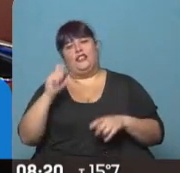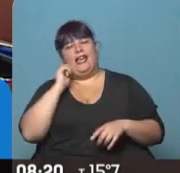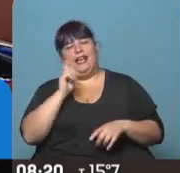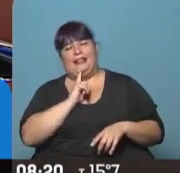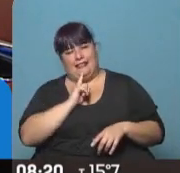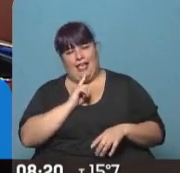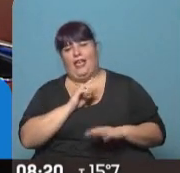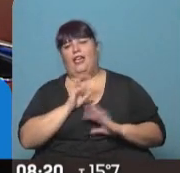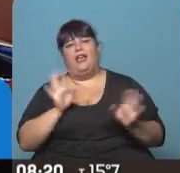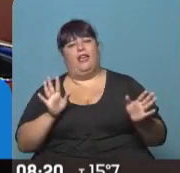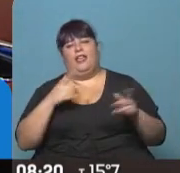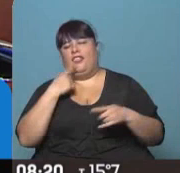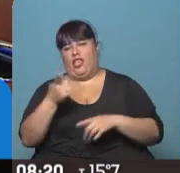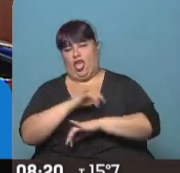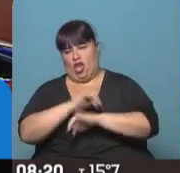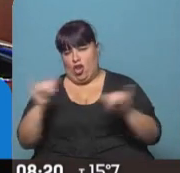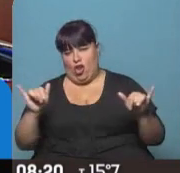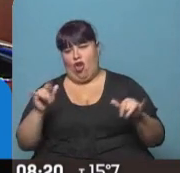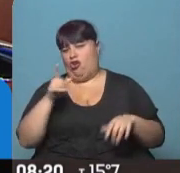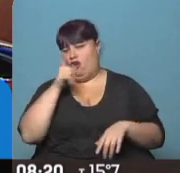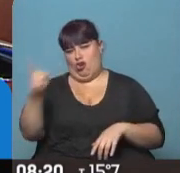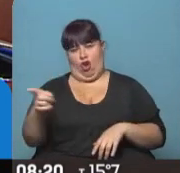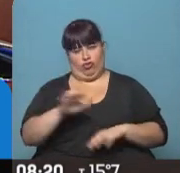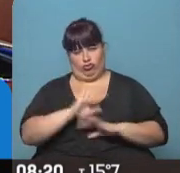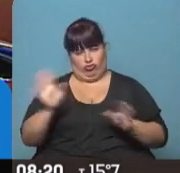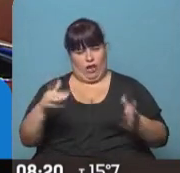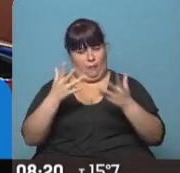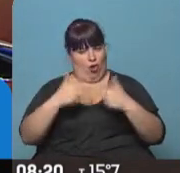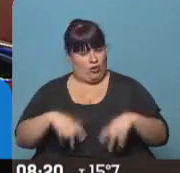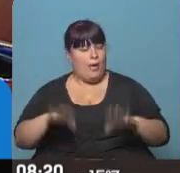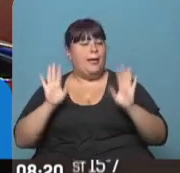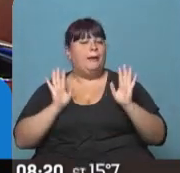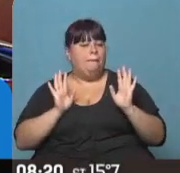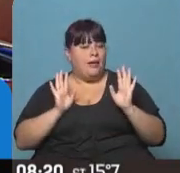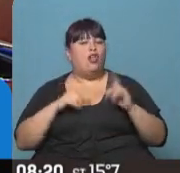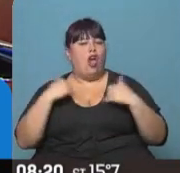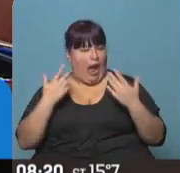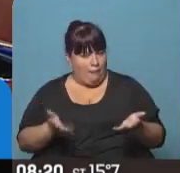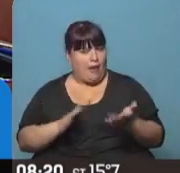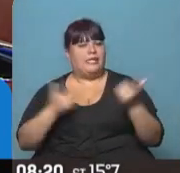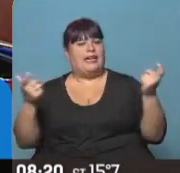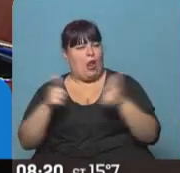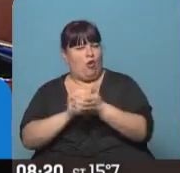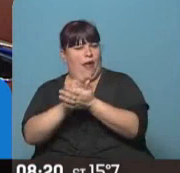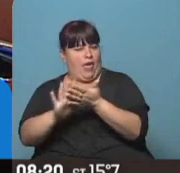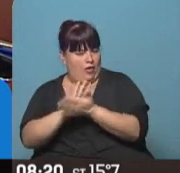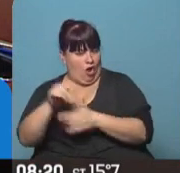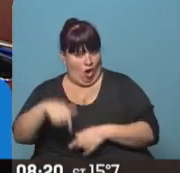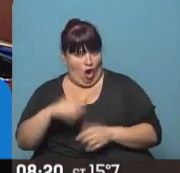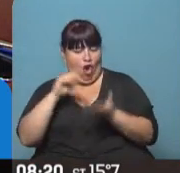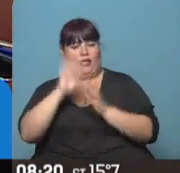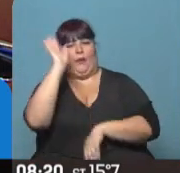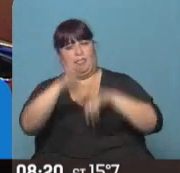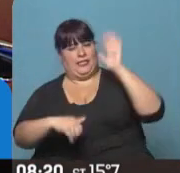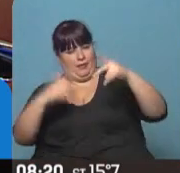CGT que se declararon contrarios a este anteproyecto, pero que están todos dispuestos a sentarse a discutir, de hecho ellos los han vuelto